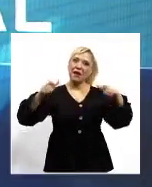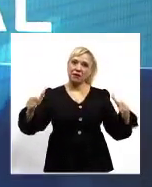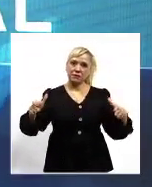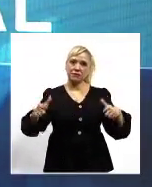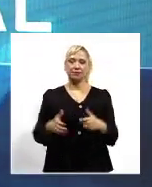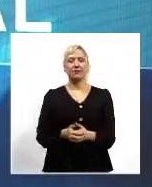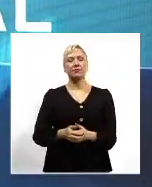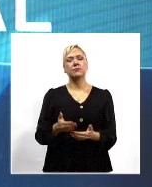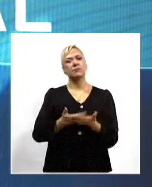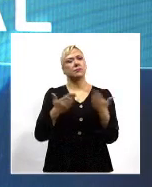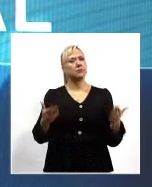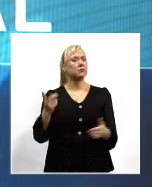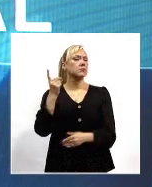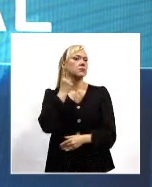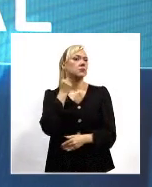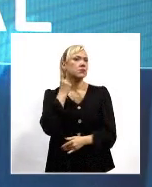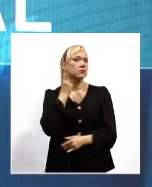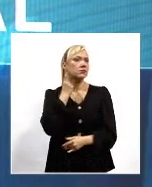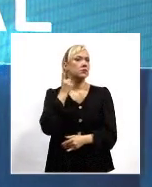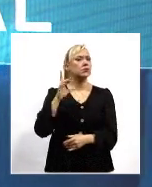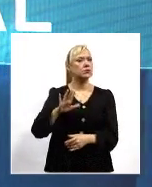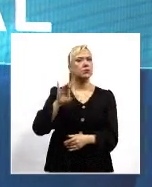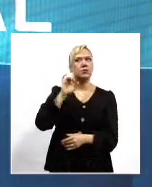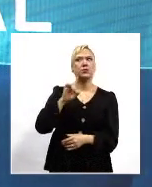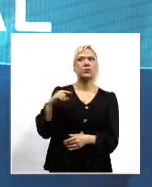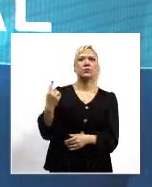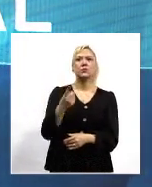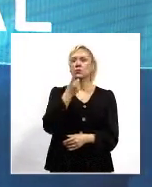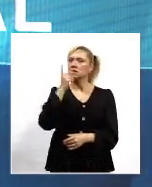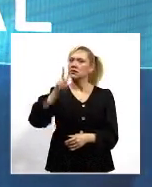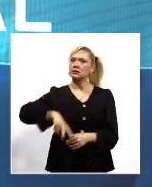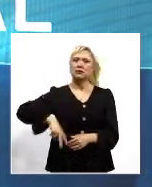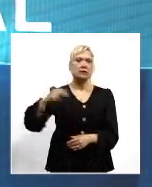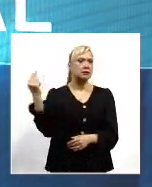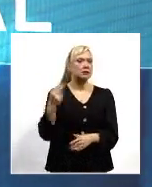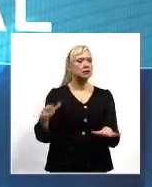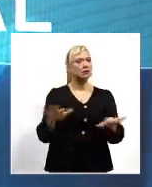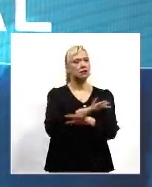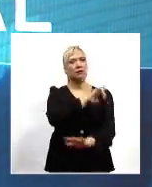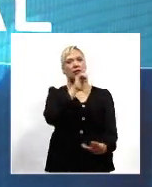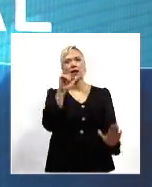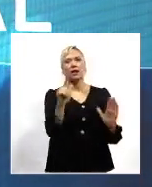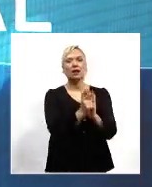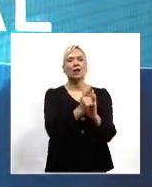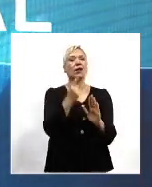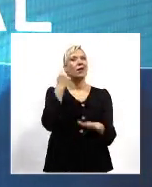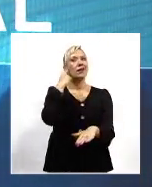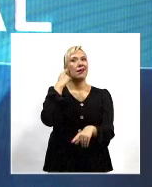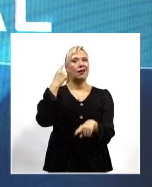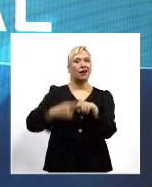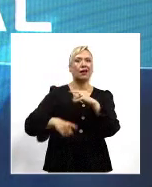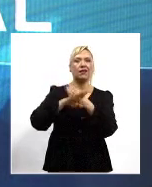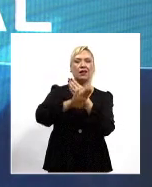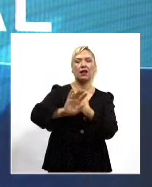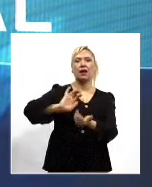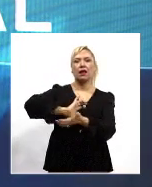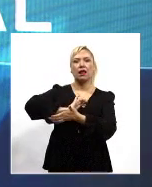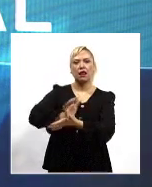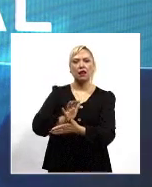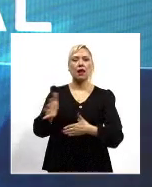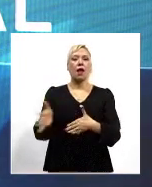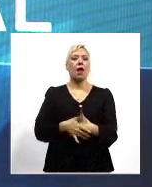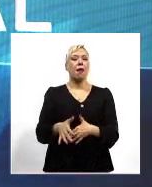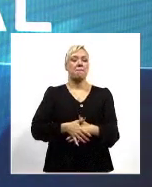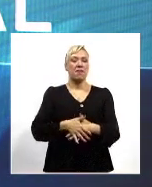Y en más información, diputadas señalaron que es indispensable modificar el marco legal para evitar las prácticas de discriminación por embarazo en el